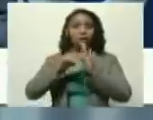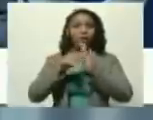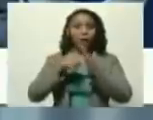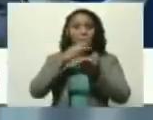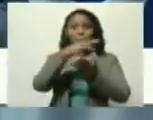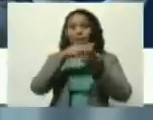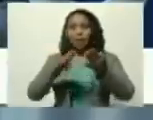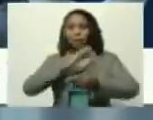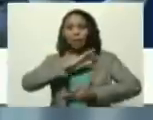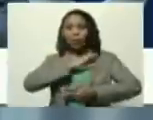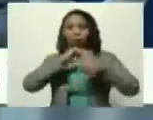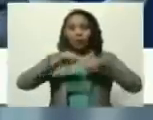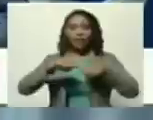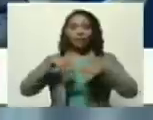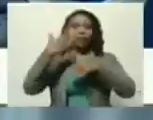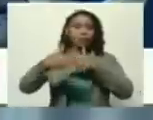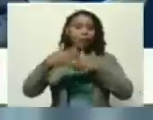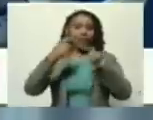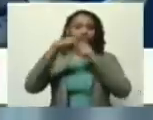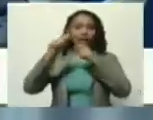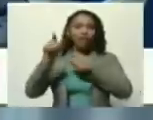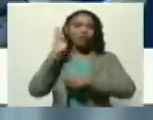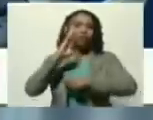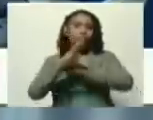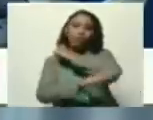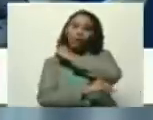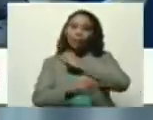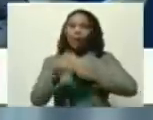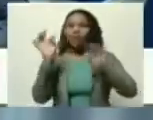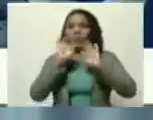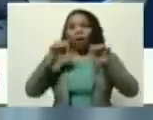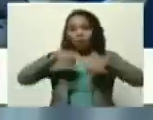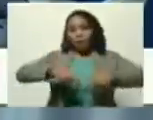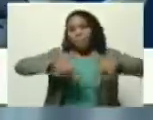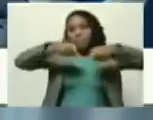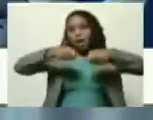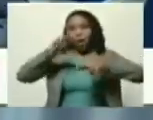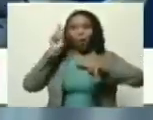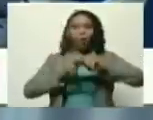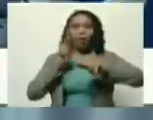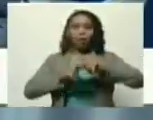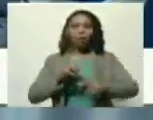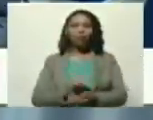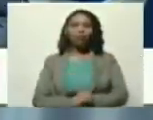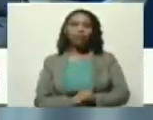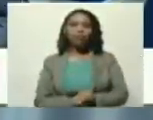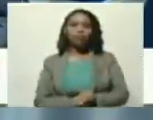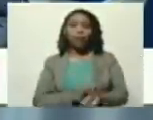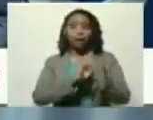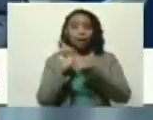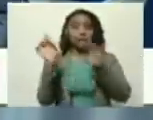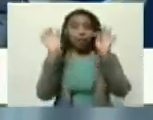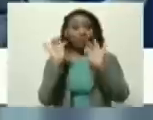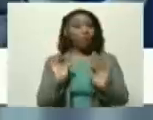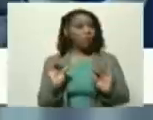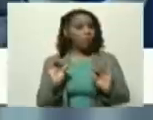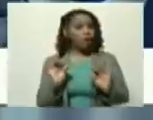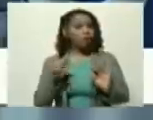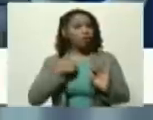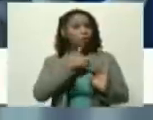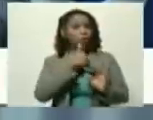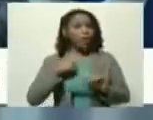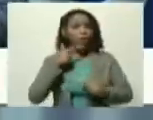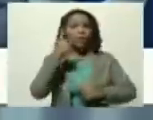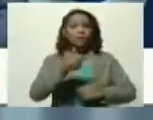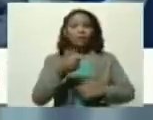luego son traficados y vendidos de manera criminal en el mercado negro. En tal sentido, quiero destacar